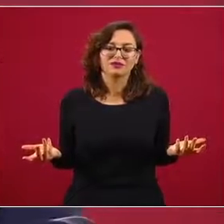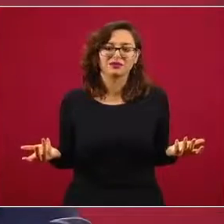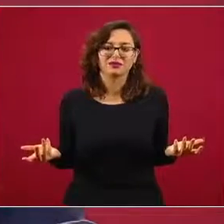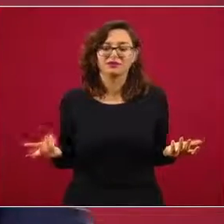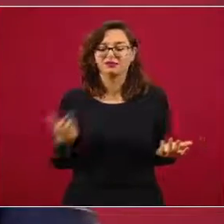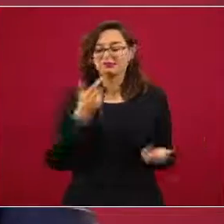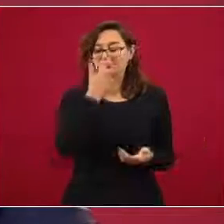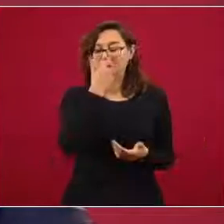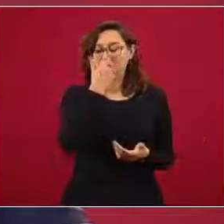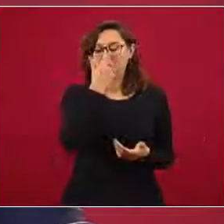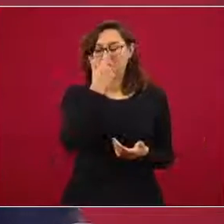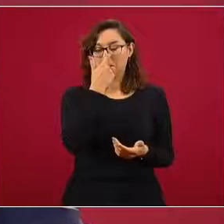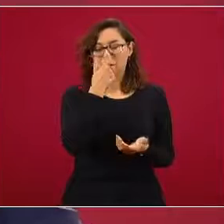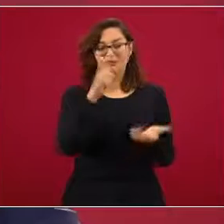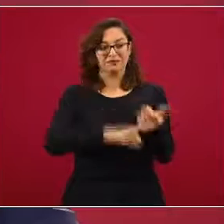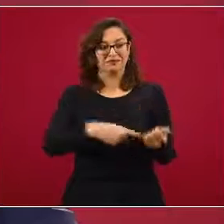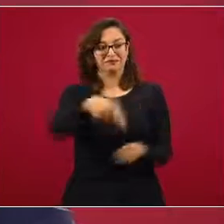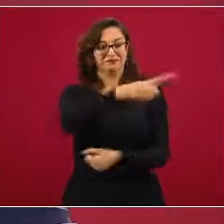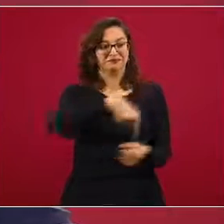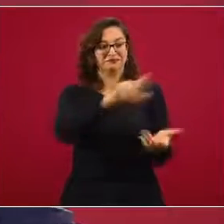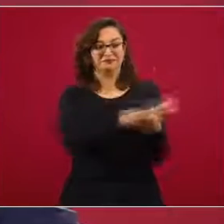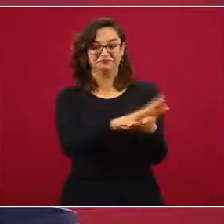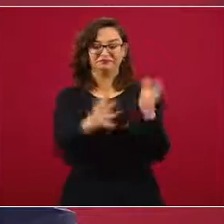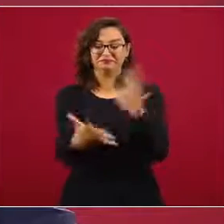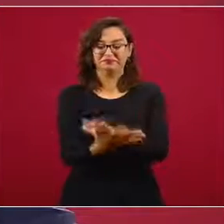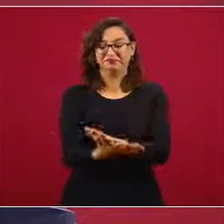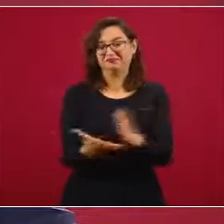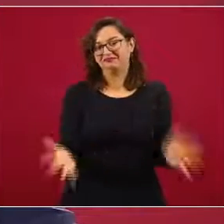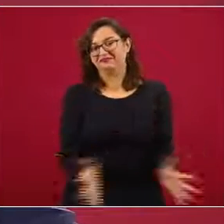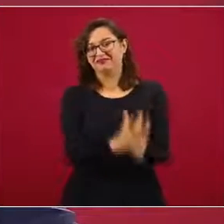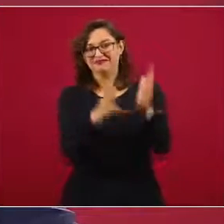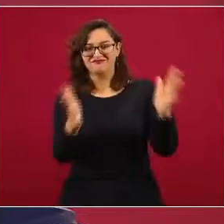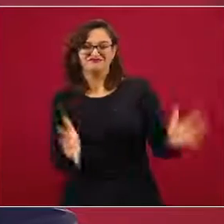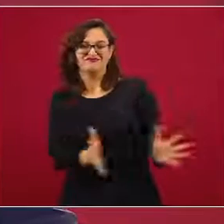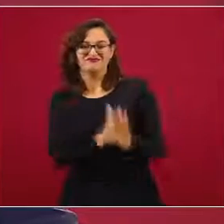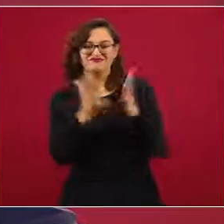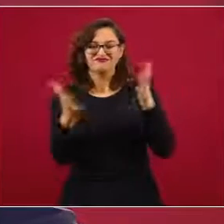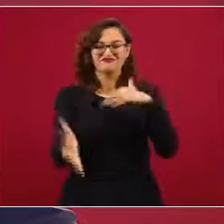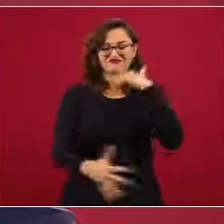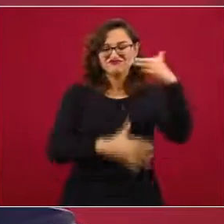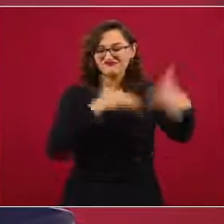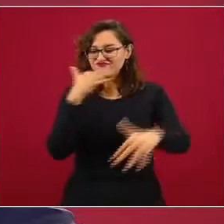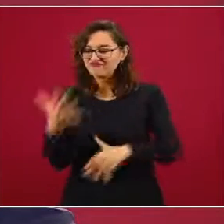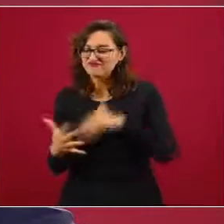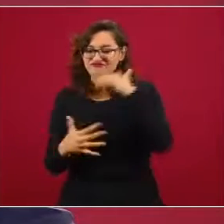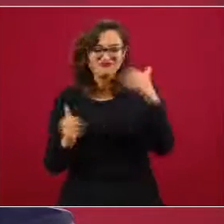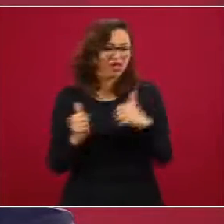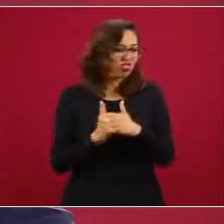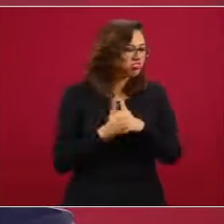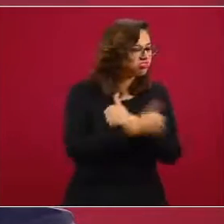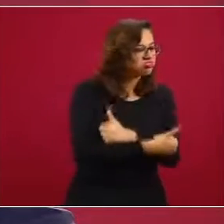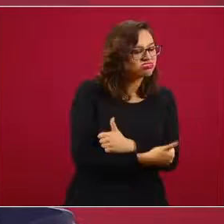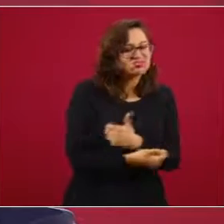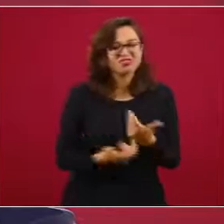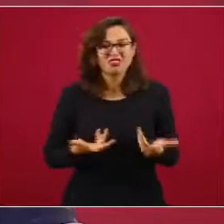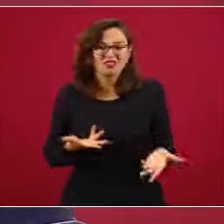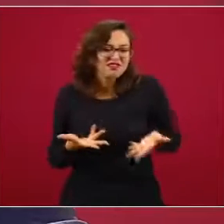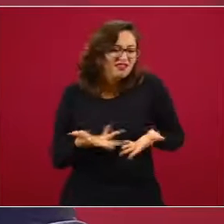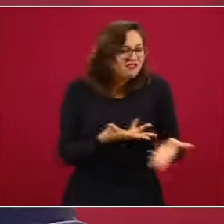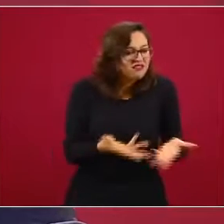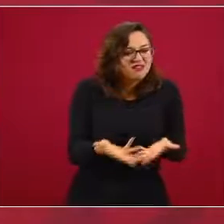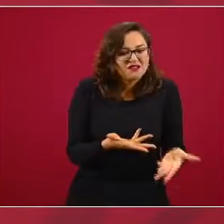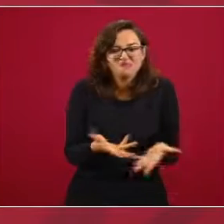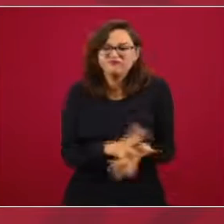de los que participaban en la red de componendas y